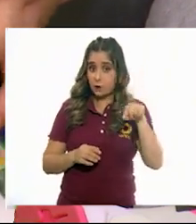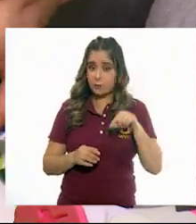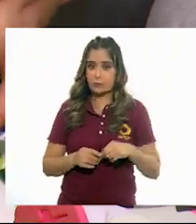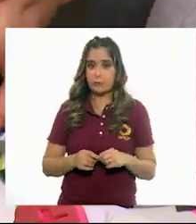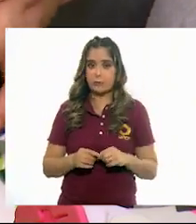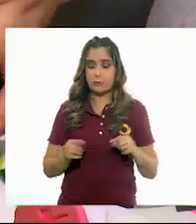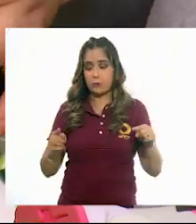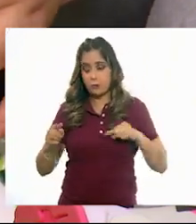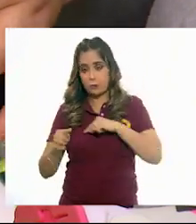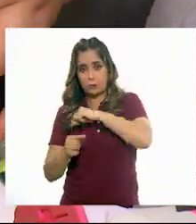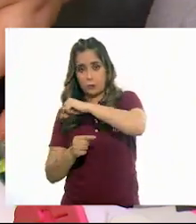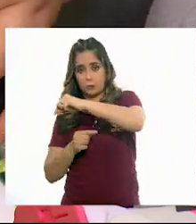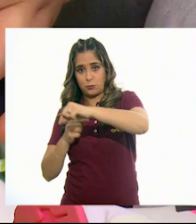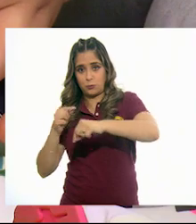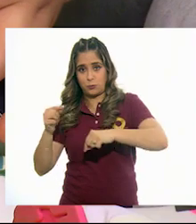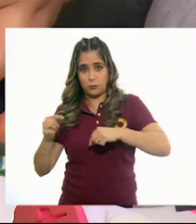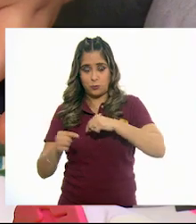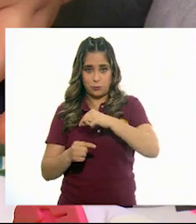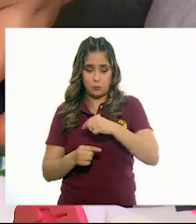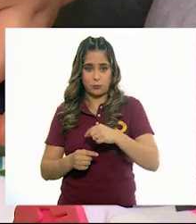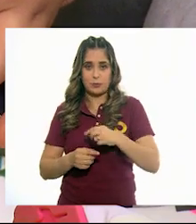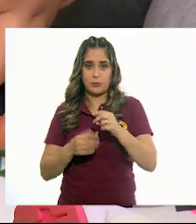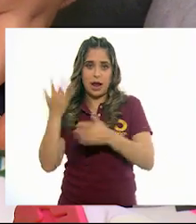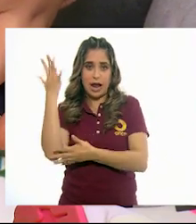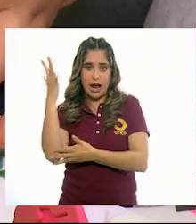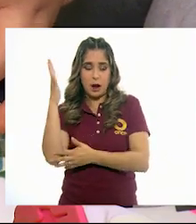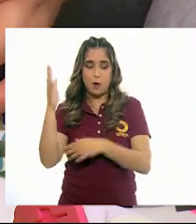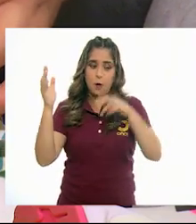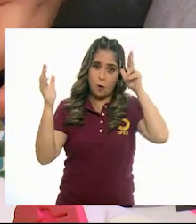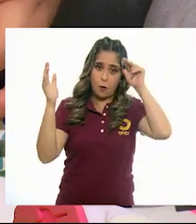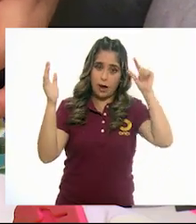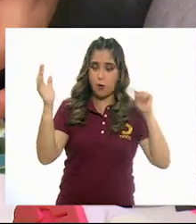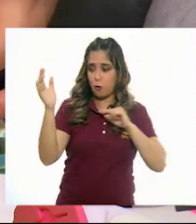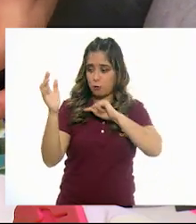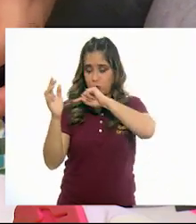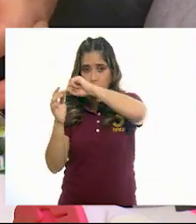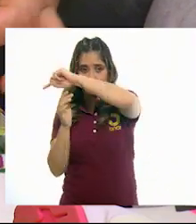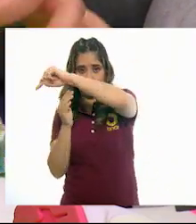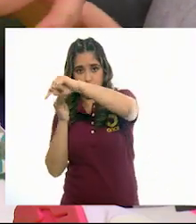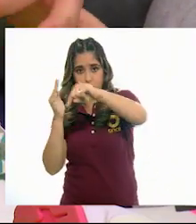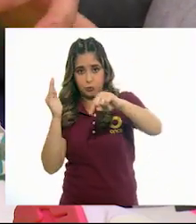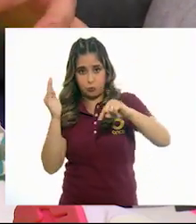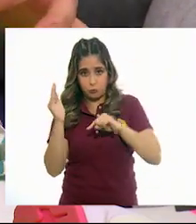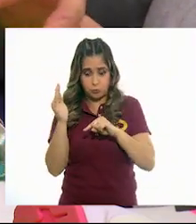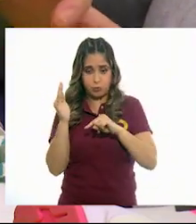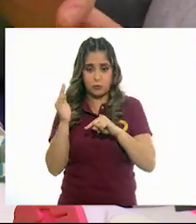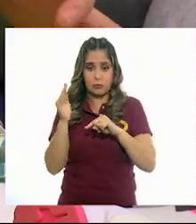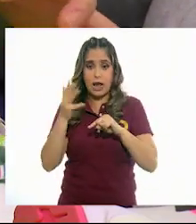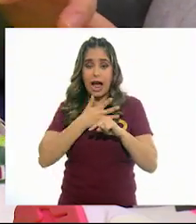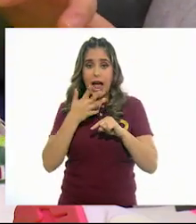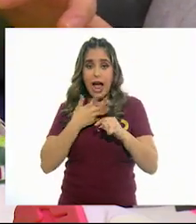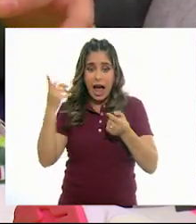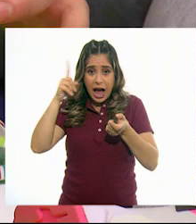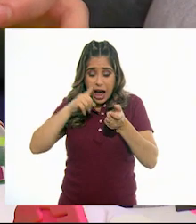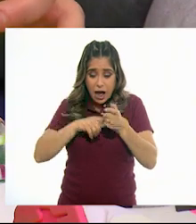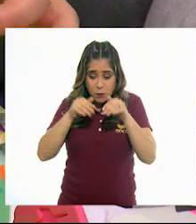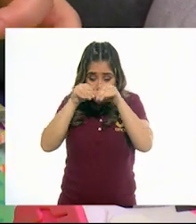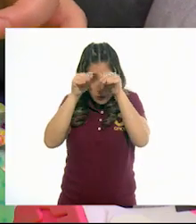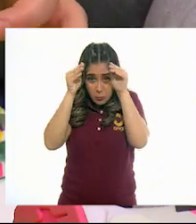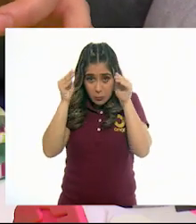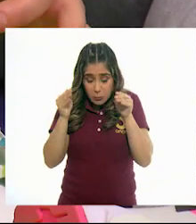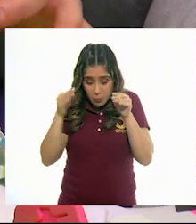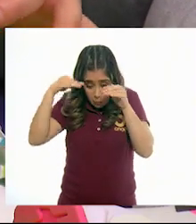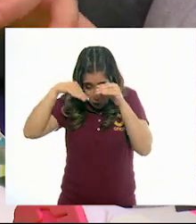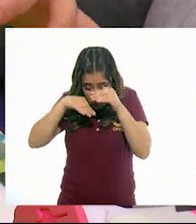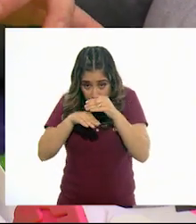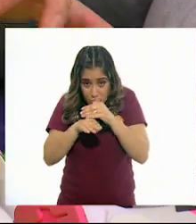a darle una vuelta al arbolito. Vuelta al arbolito. Y hay una cuevita. Vamos a meter el conejo